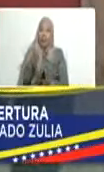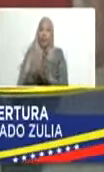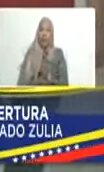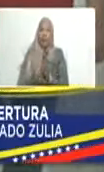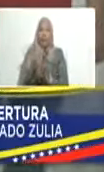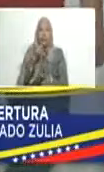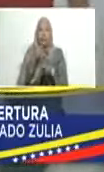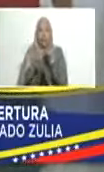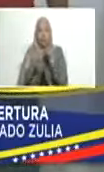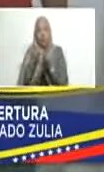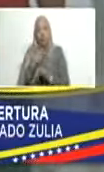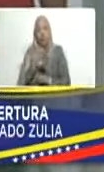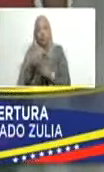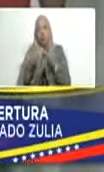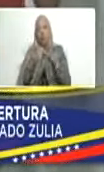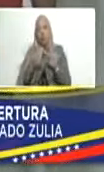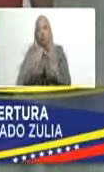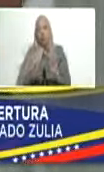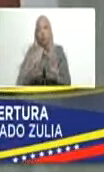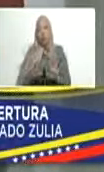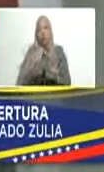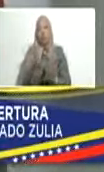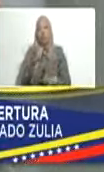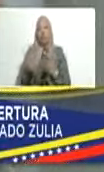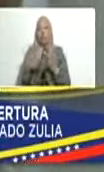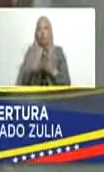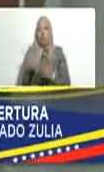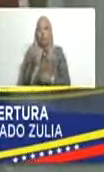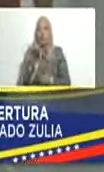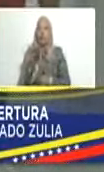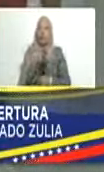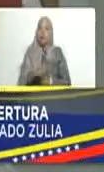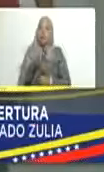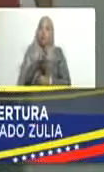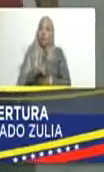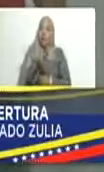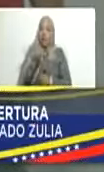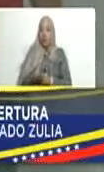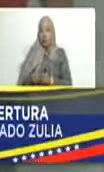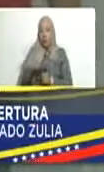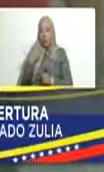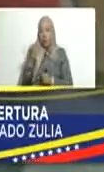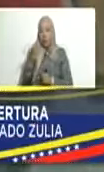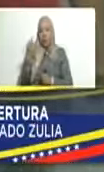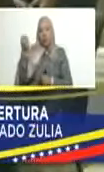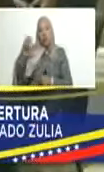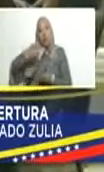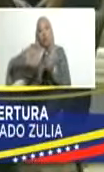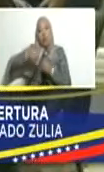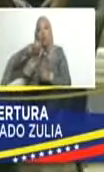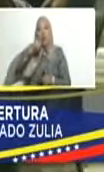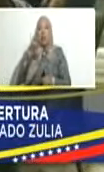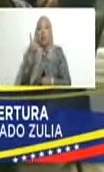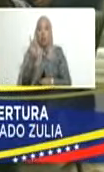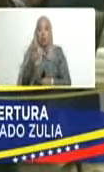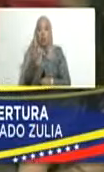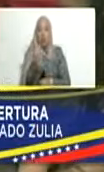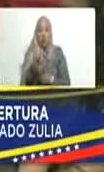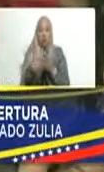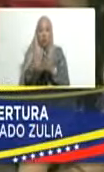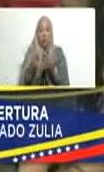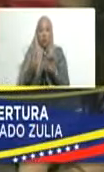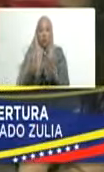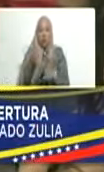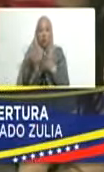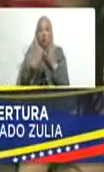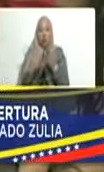Consejo Comunal del Sector 8 La Marina y vocera principal también de la BB Más Santa Terreno 237. Estamos